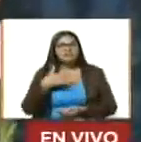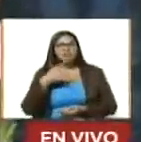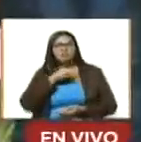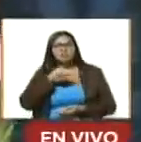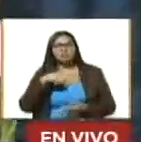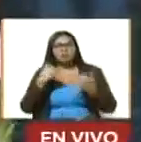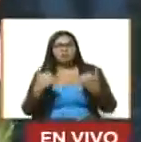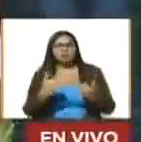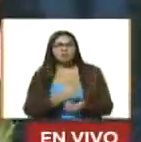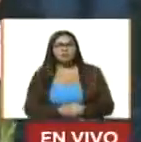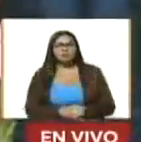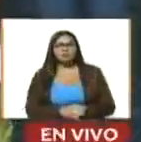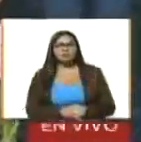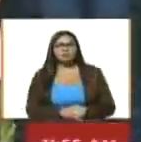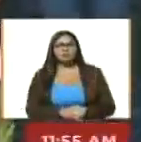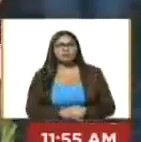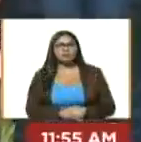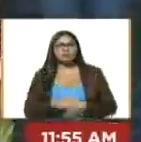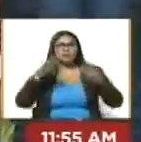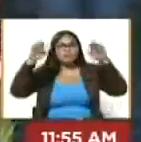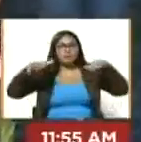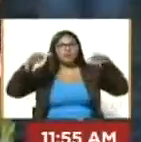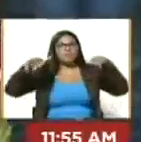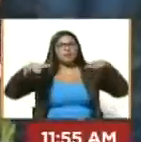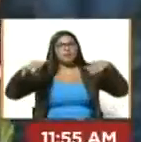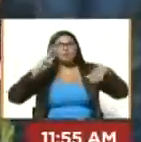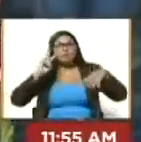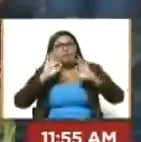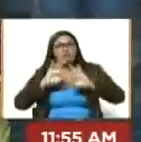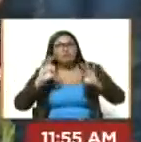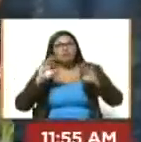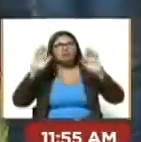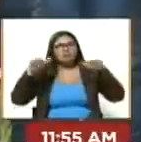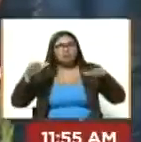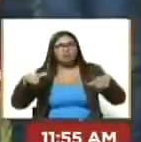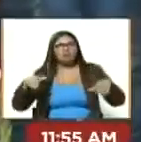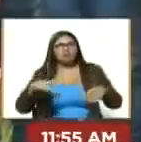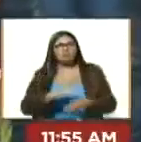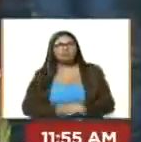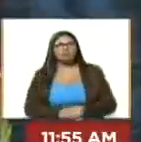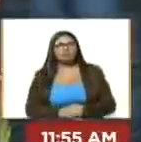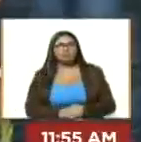¿ah? Que lo baje, bájelo, bájelo, que, bájalo ahí, bájalo ahí.